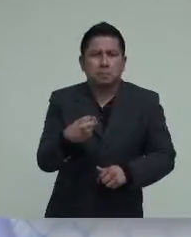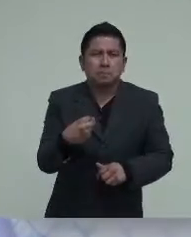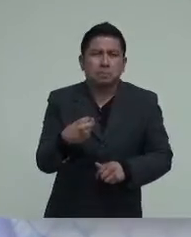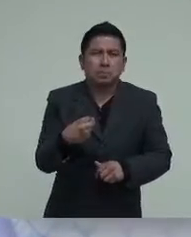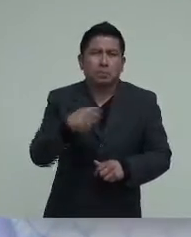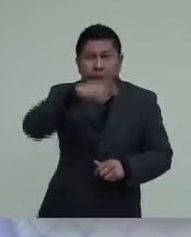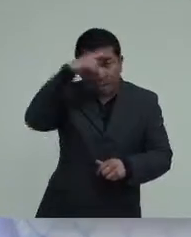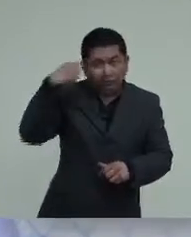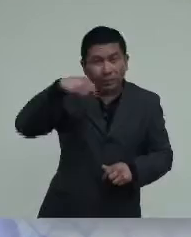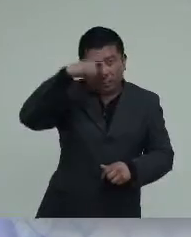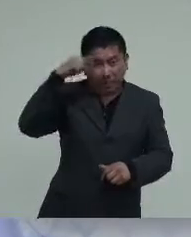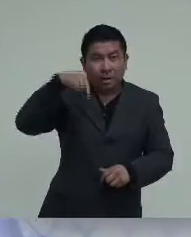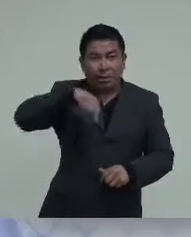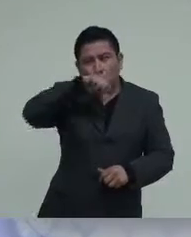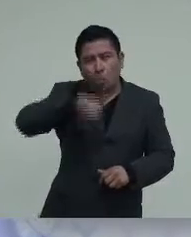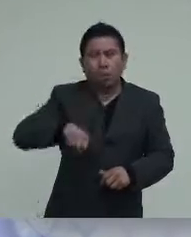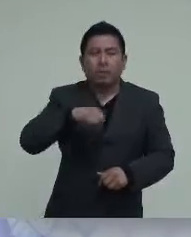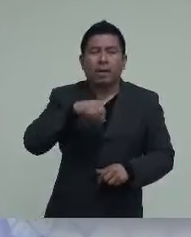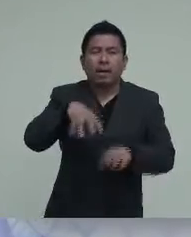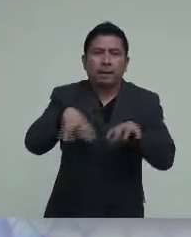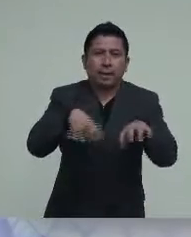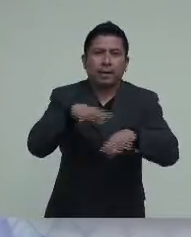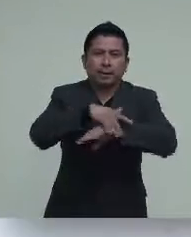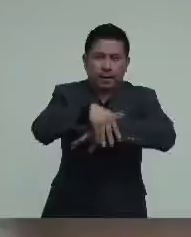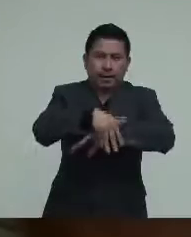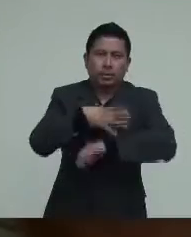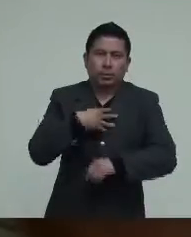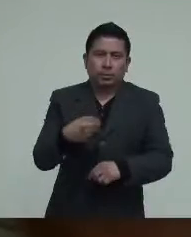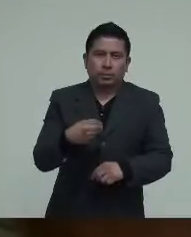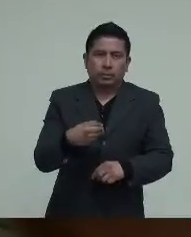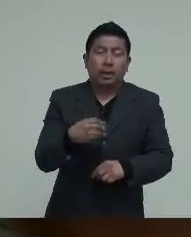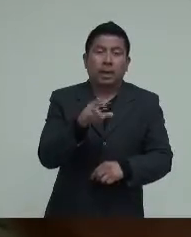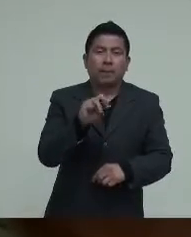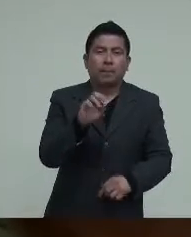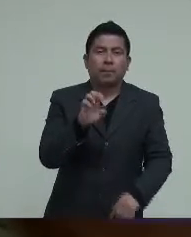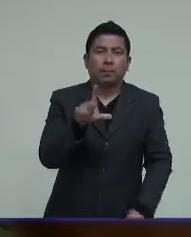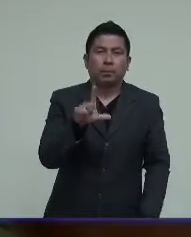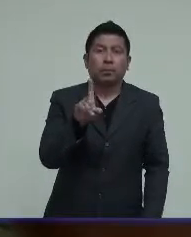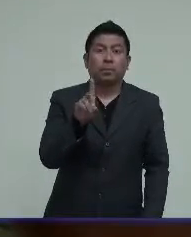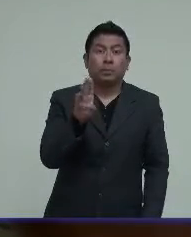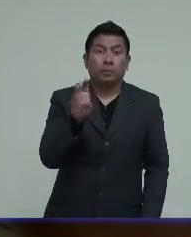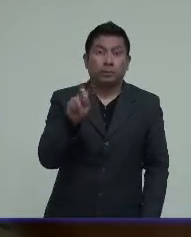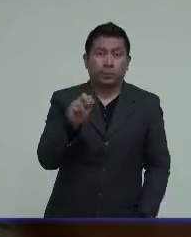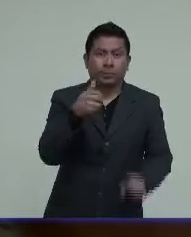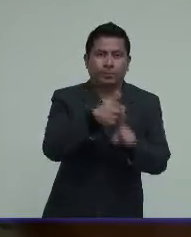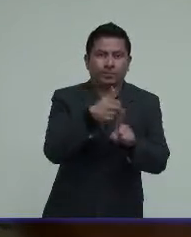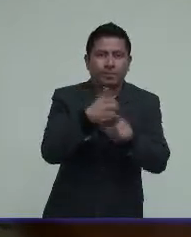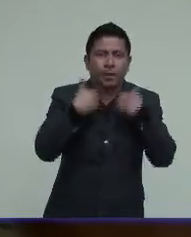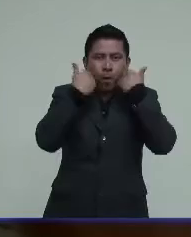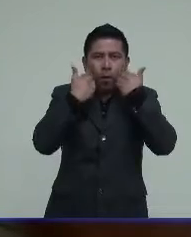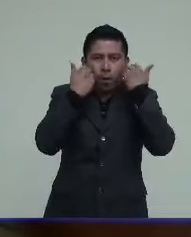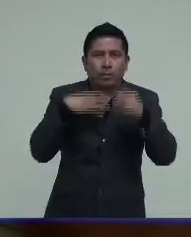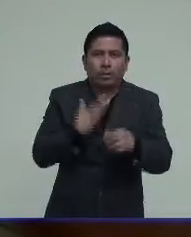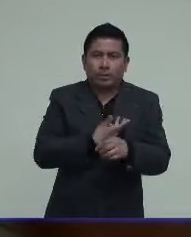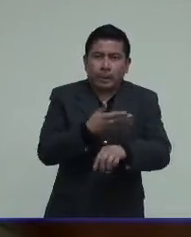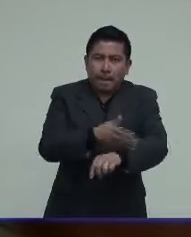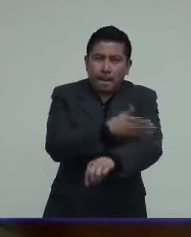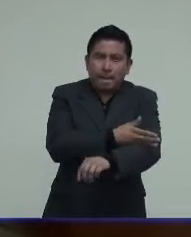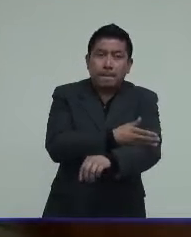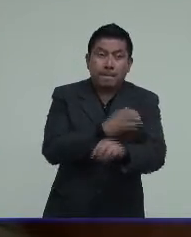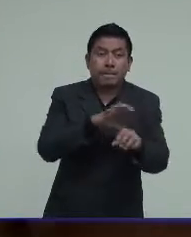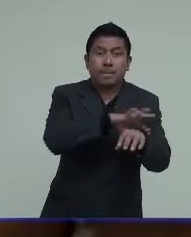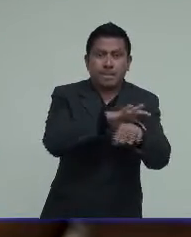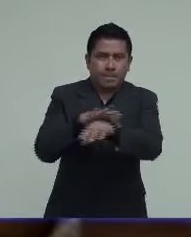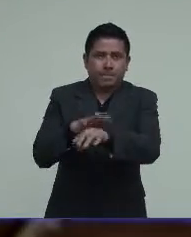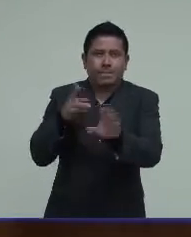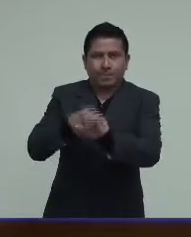gusta a trabajar aquí en Chalate, sí. Manuel Dubón, ¿verdad? Es un joven que lo hemos logrado,